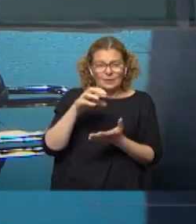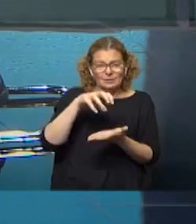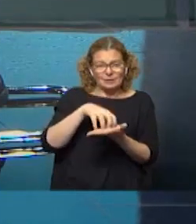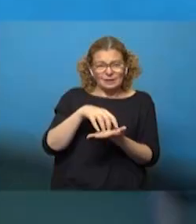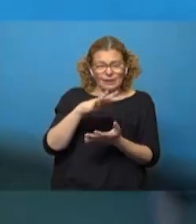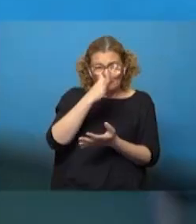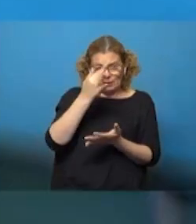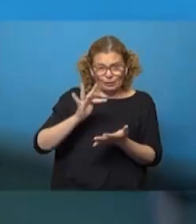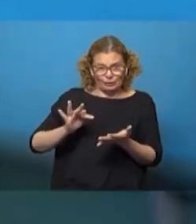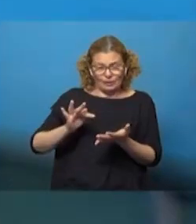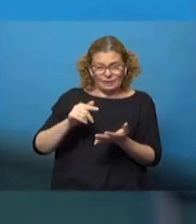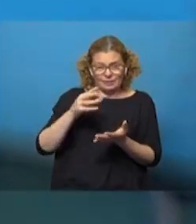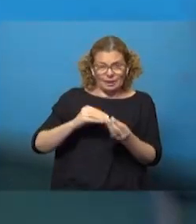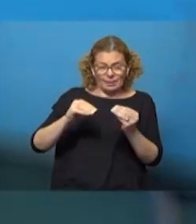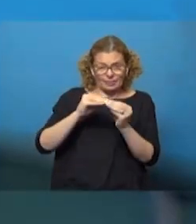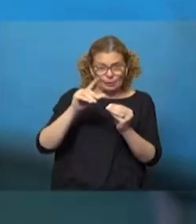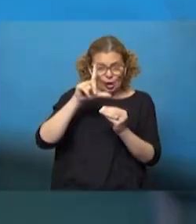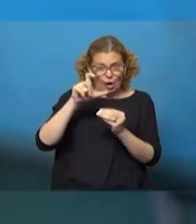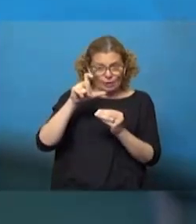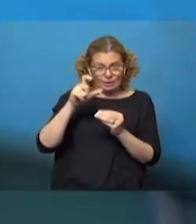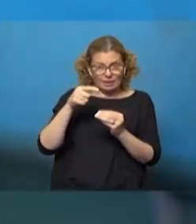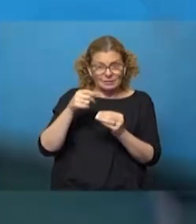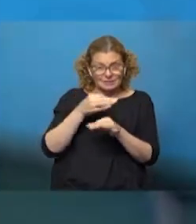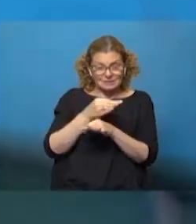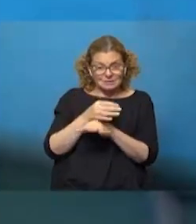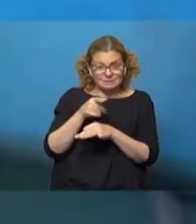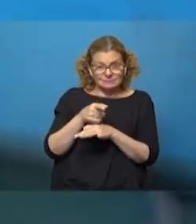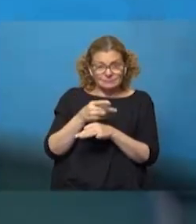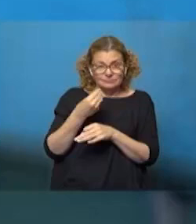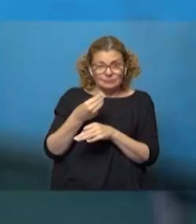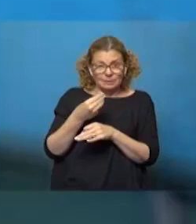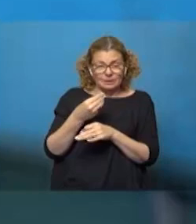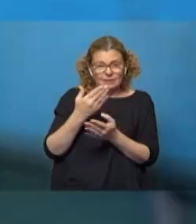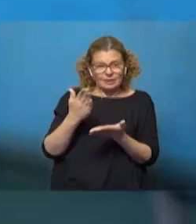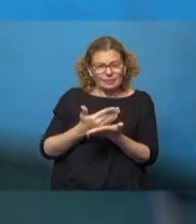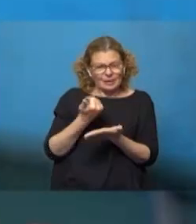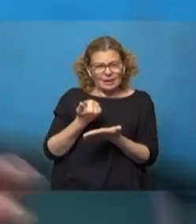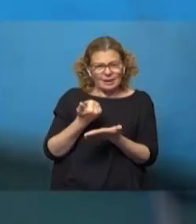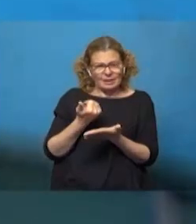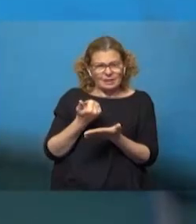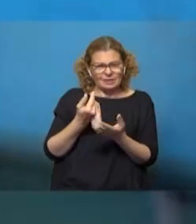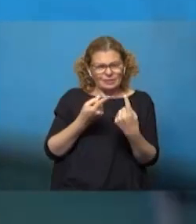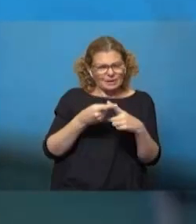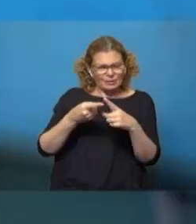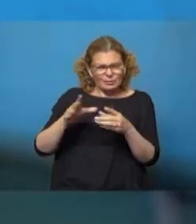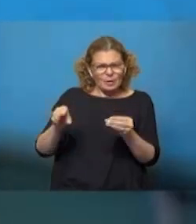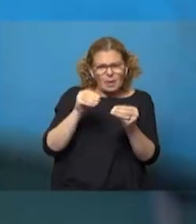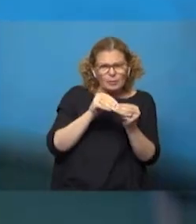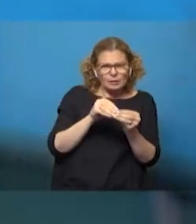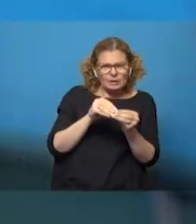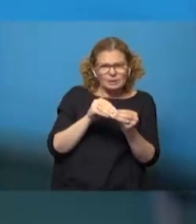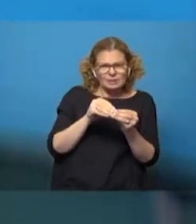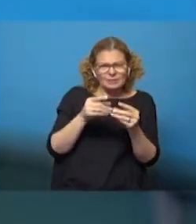es filosofía que de la cual forma parte de la lógica y la lógica enseña eso para qué tienes que sacar digamos montones de cosas para poner